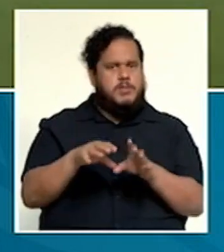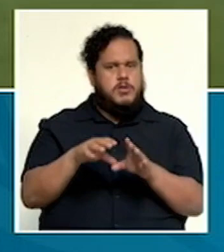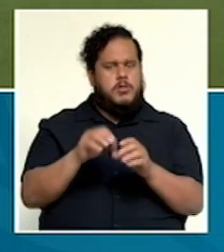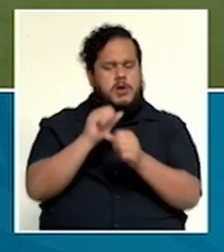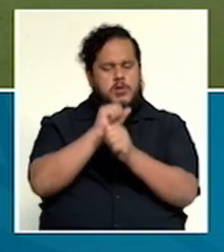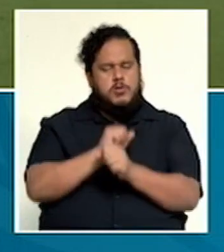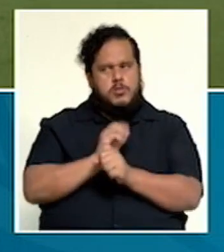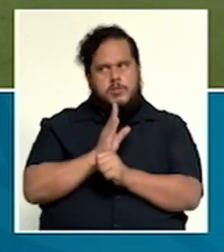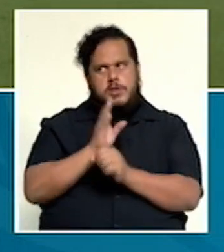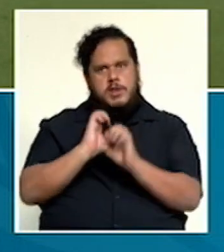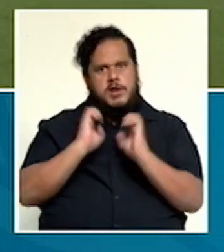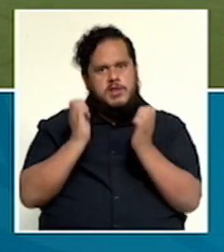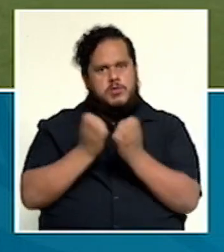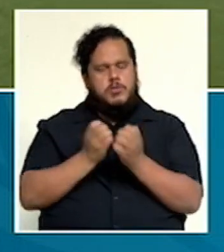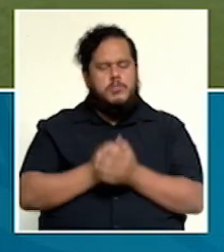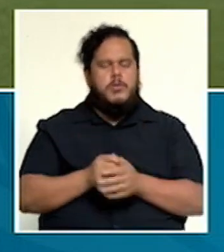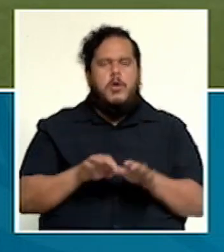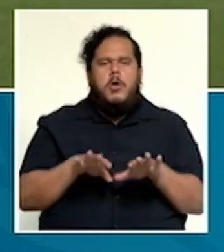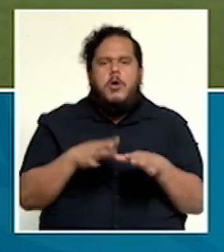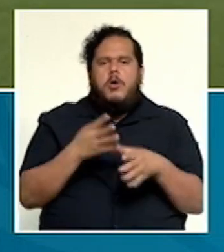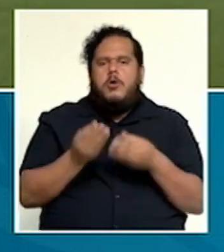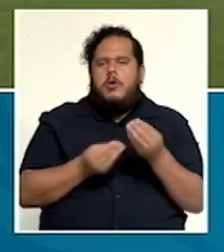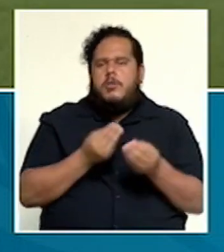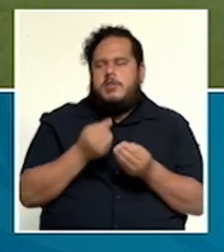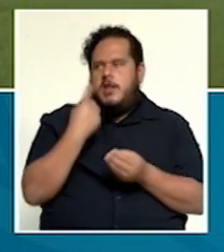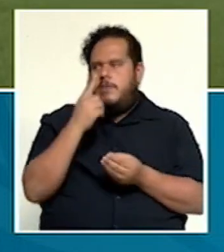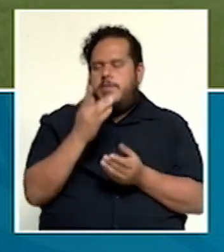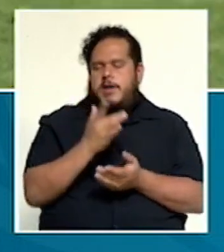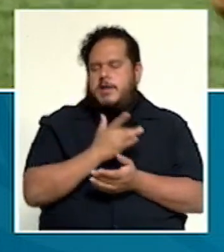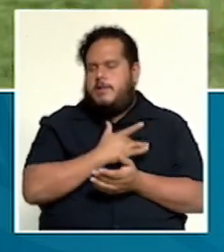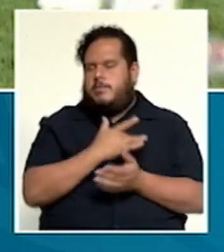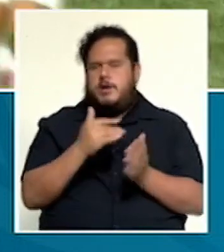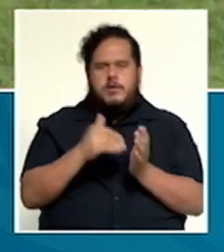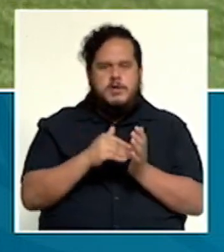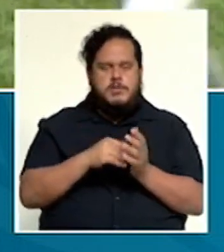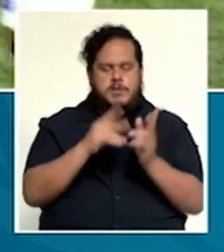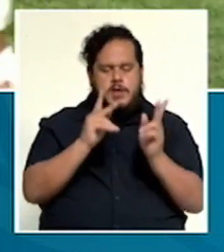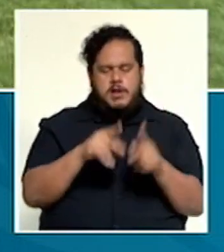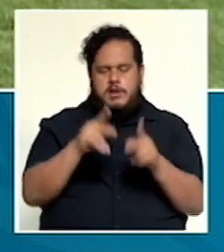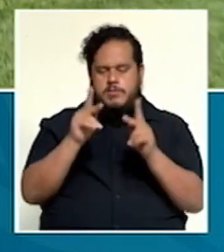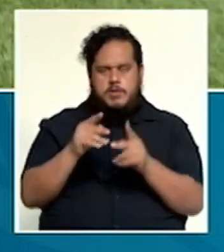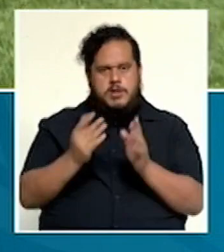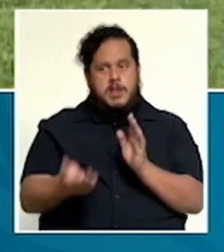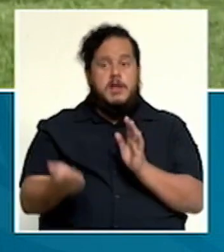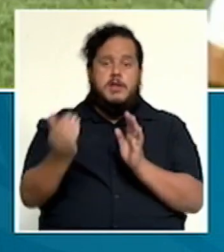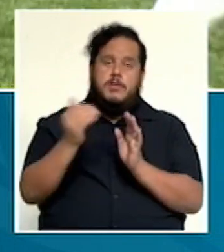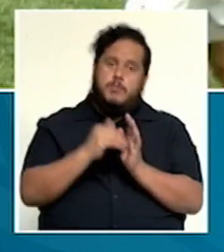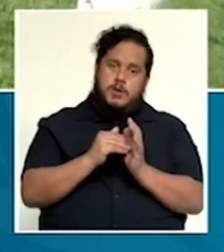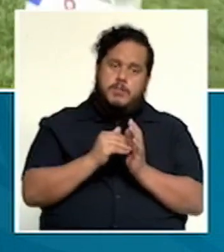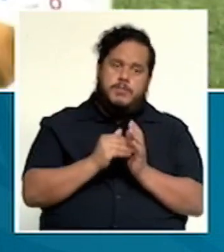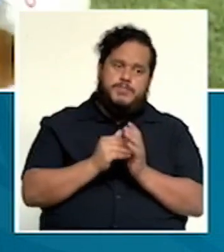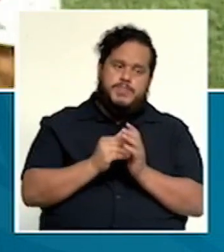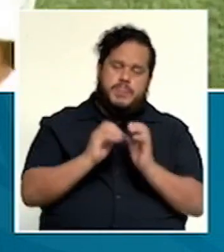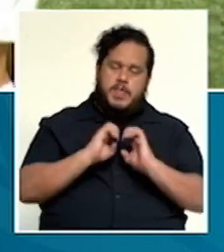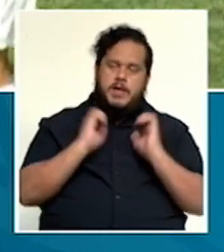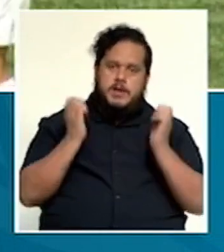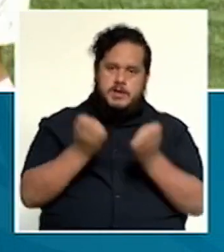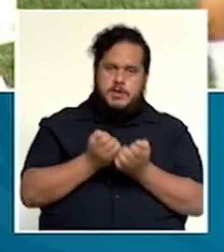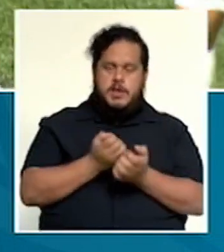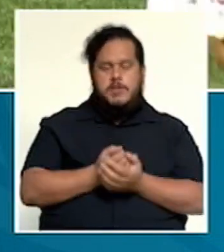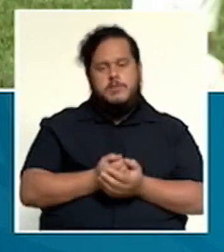al estadio. ¿Cómo hacer para volver a enamorar a la gente a que vuelva al estadio?